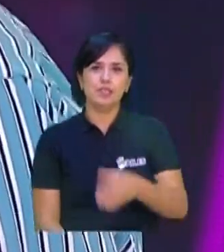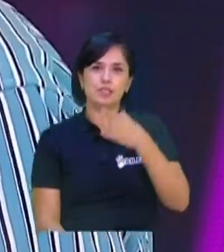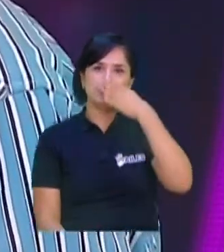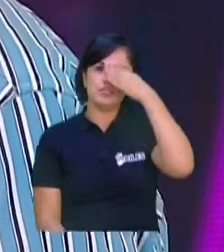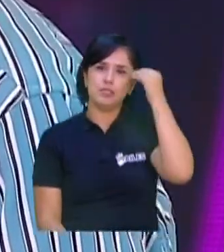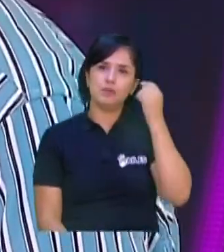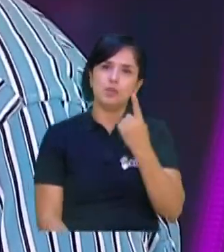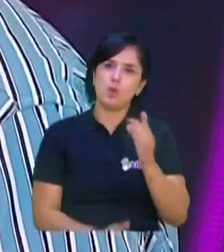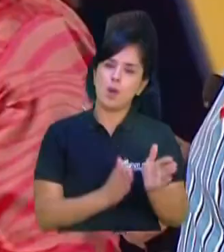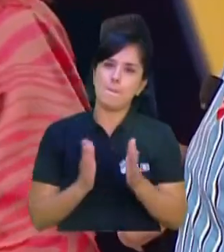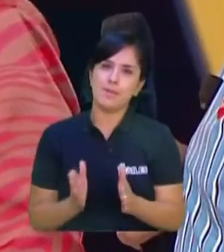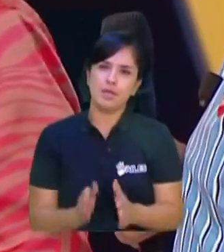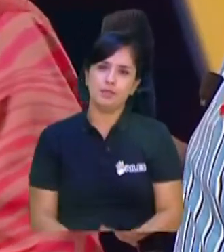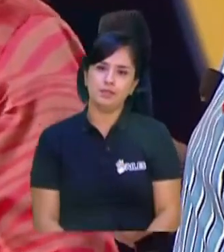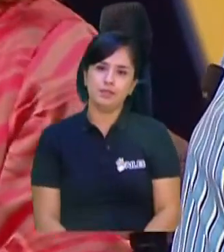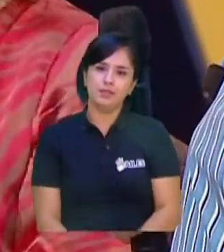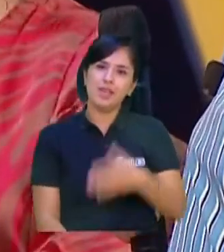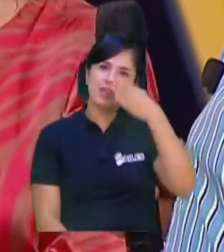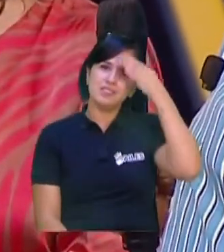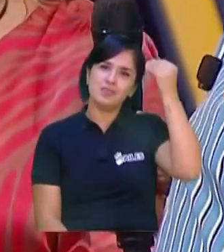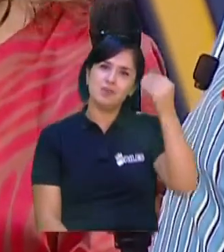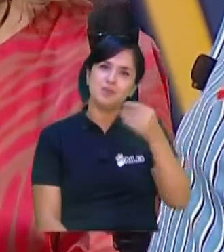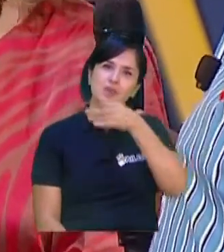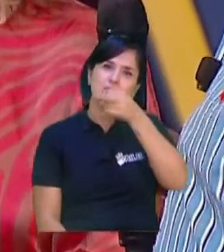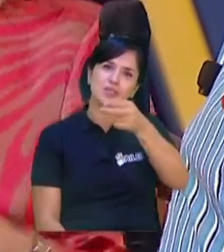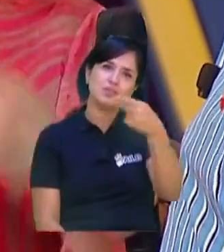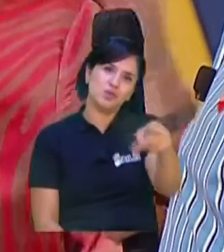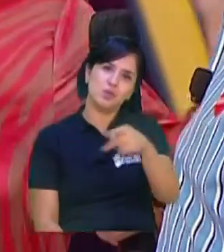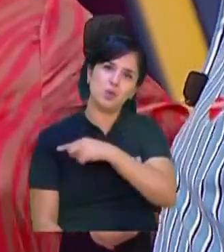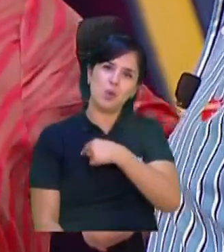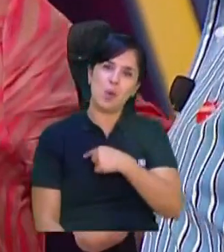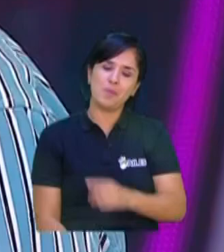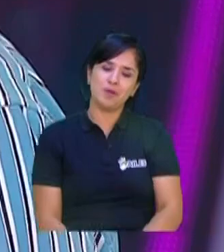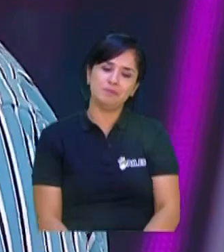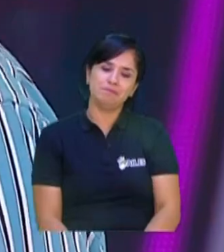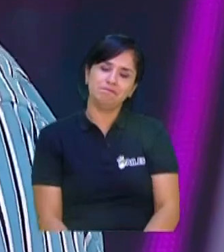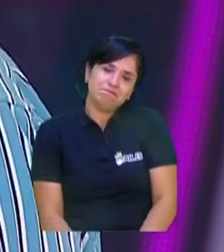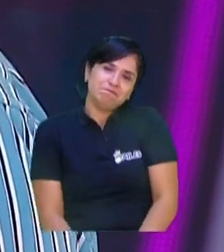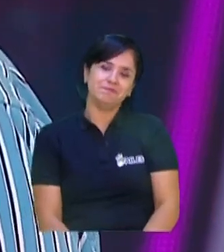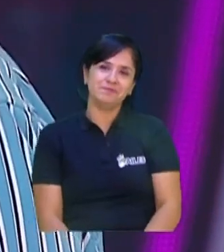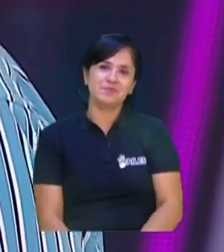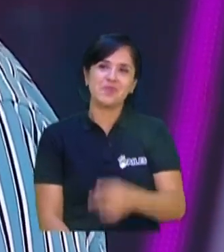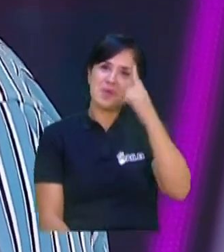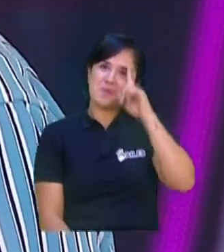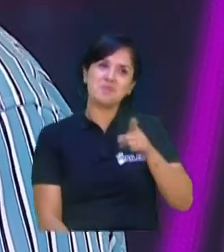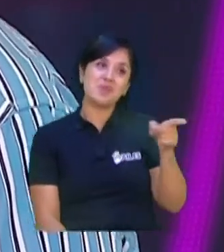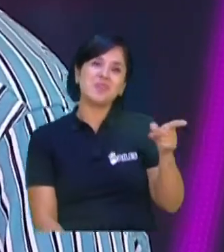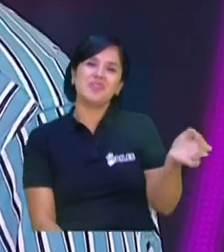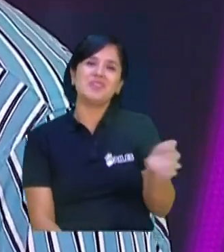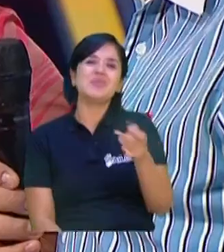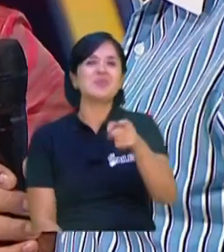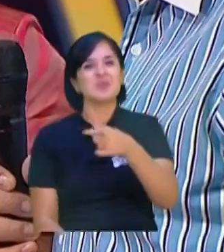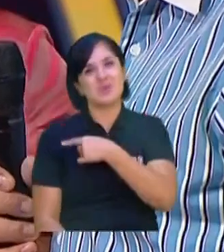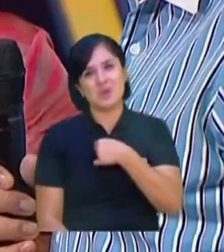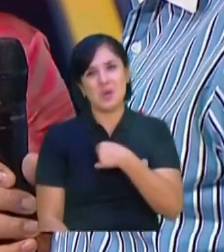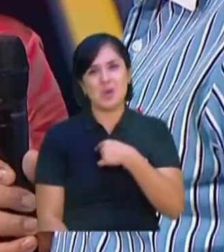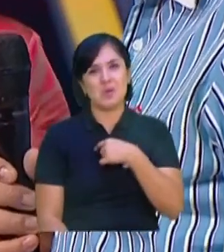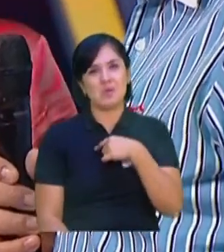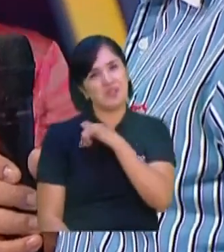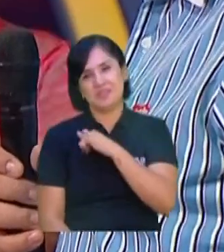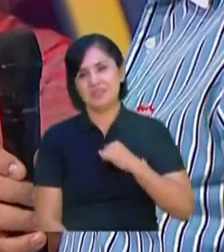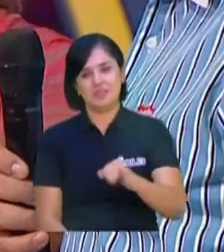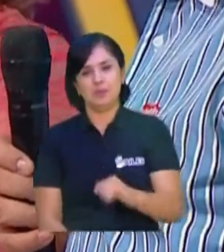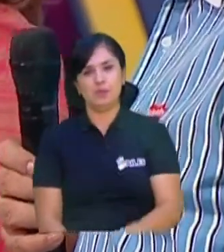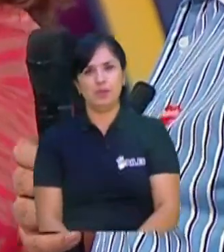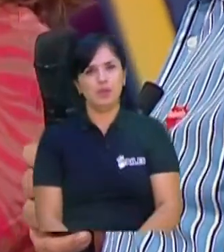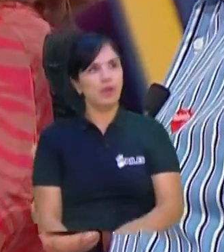nomás. Se le olvidó nombrarlo. ¿A quién? A ti. Bueno, no sé. Pero él te nombró antes, durante, después. No me